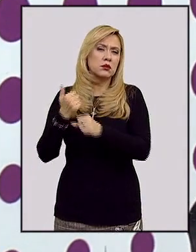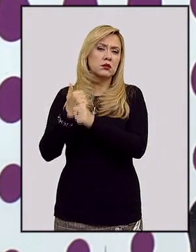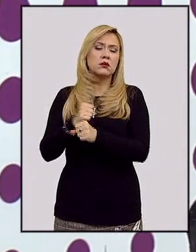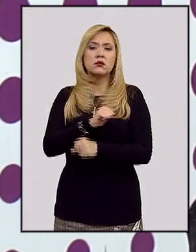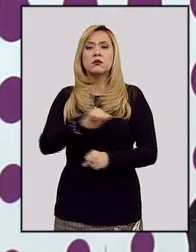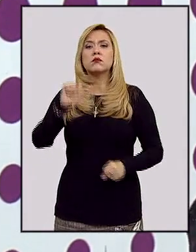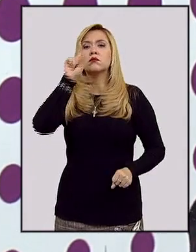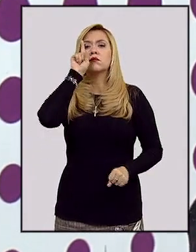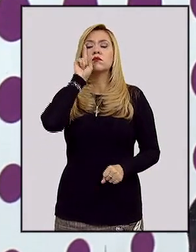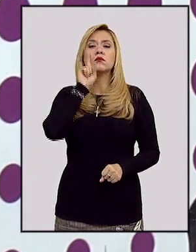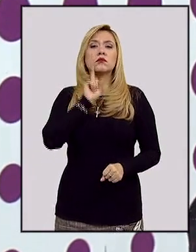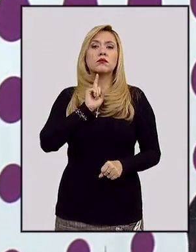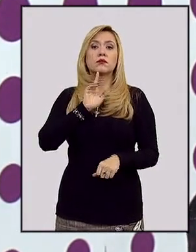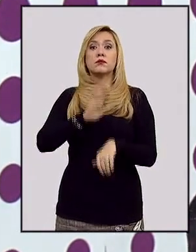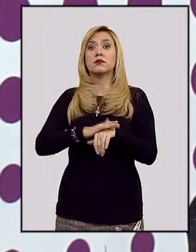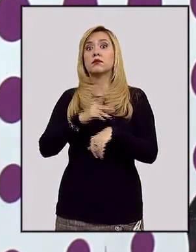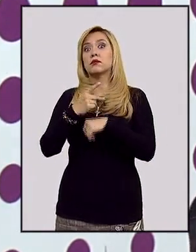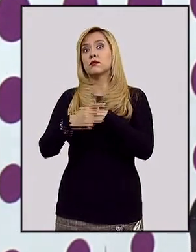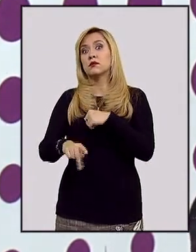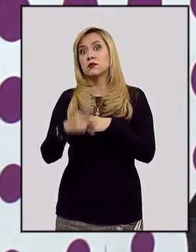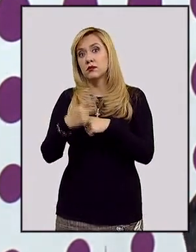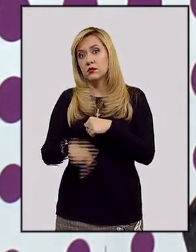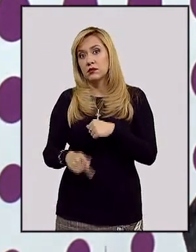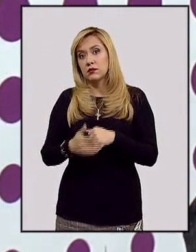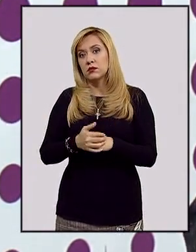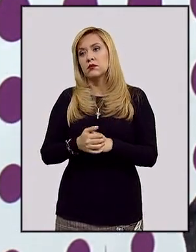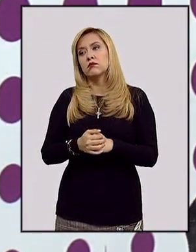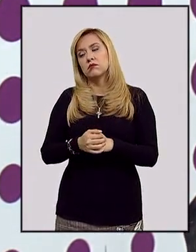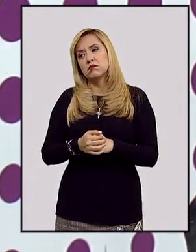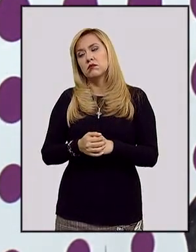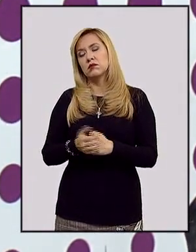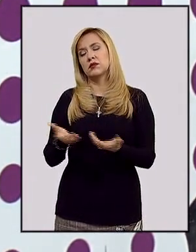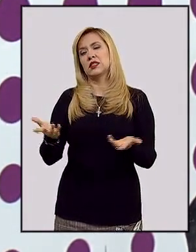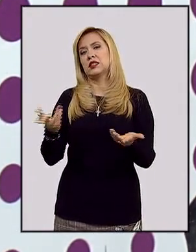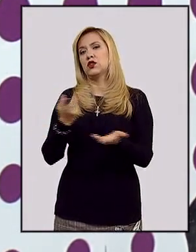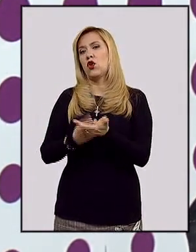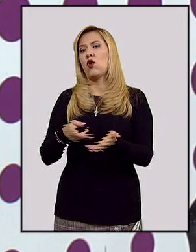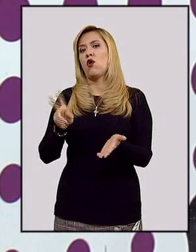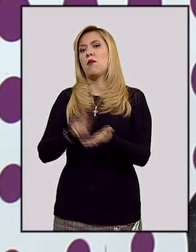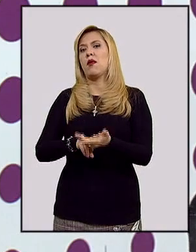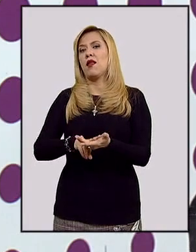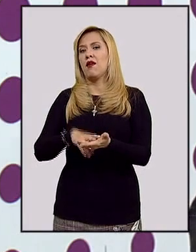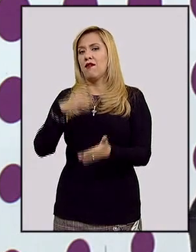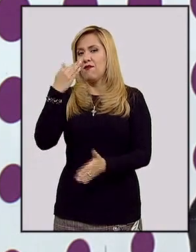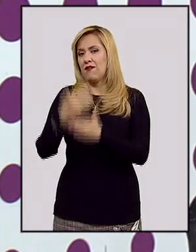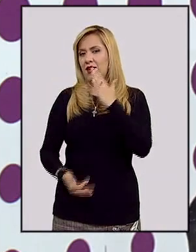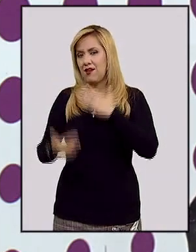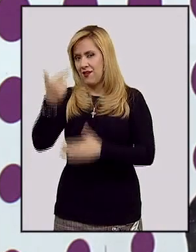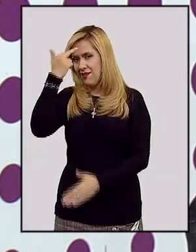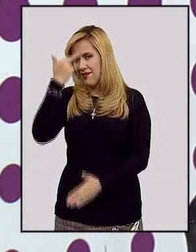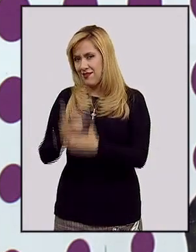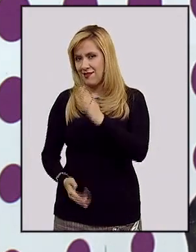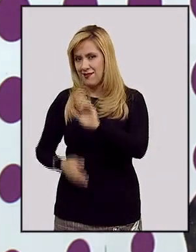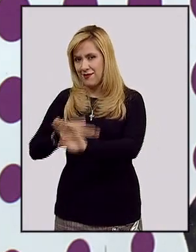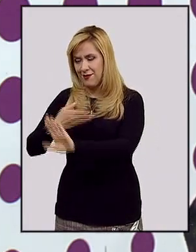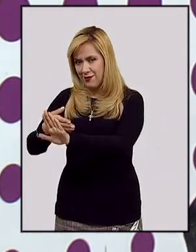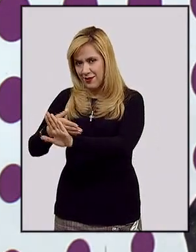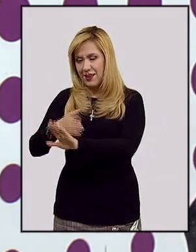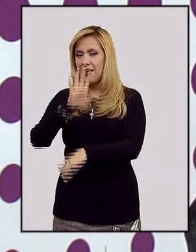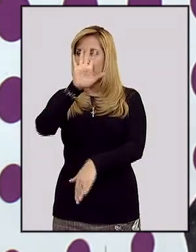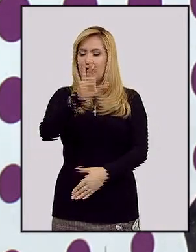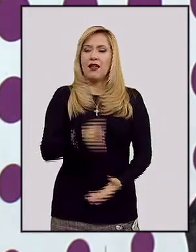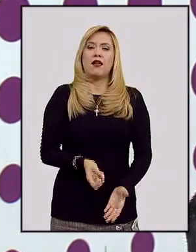en una situación de riesgo. Sí. Entonces es una doble violencia hacia ellas. Primero, un parto que puede ser una situación